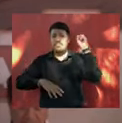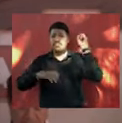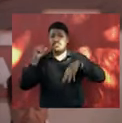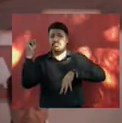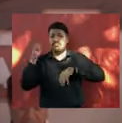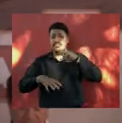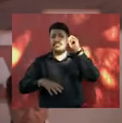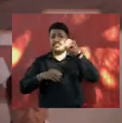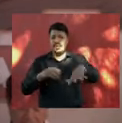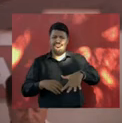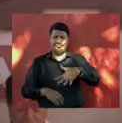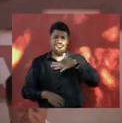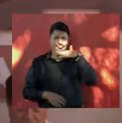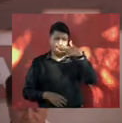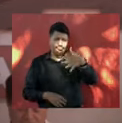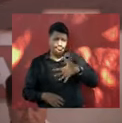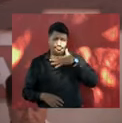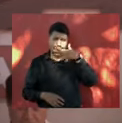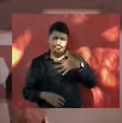corrupción inmobiliaria.